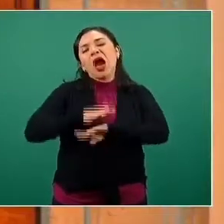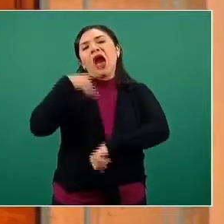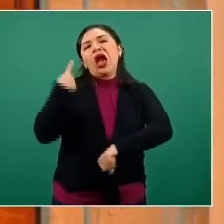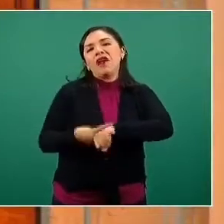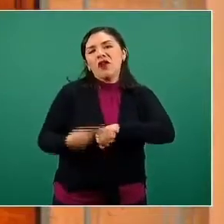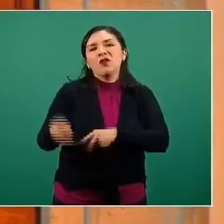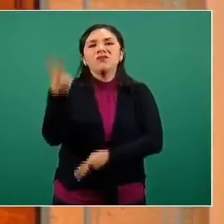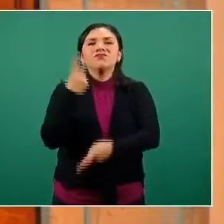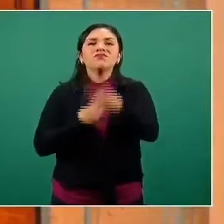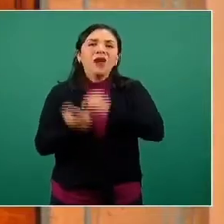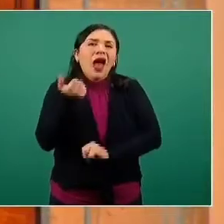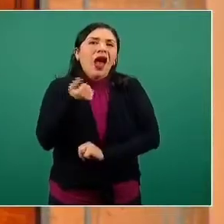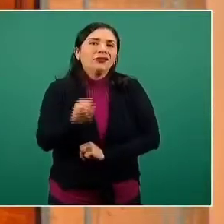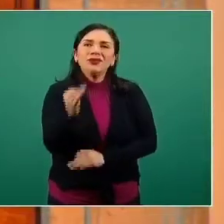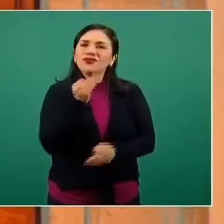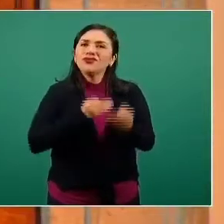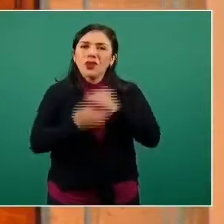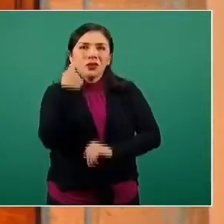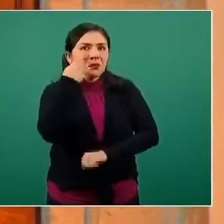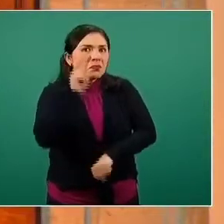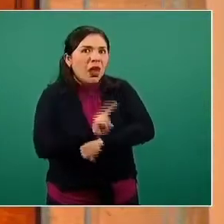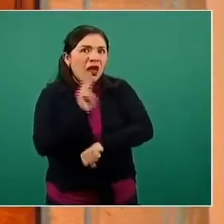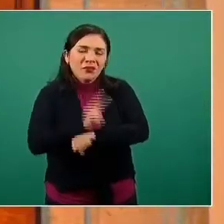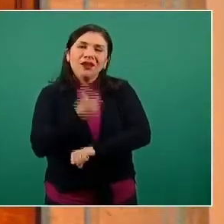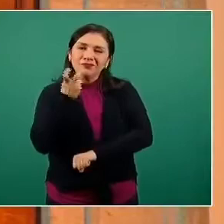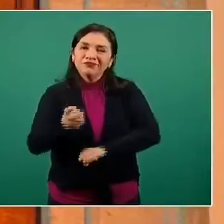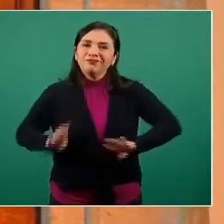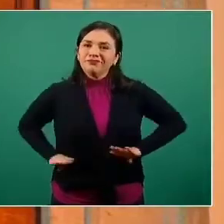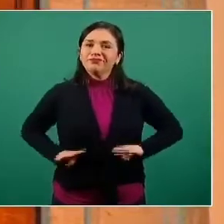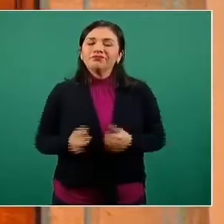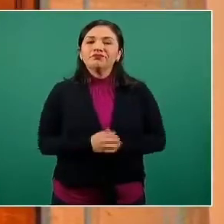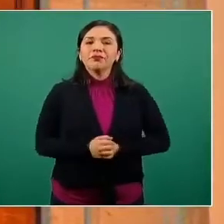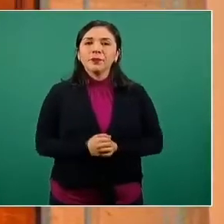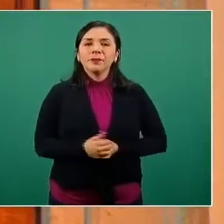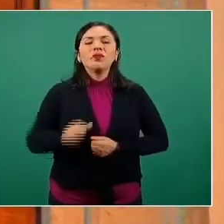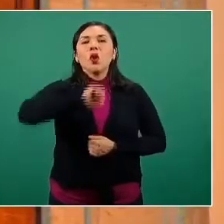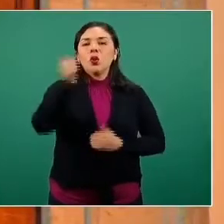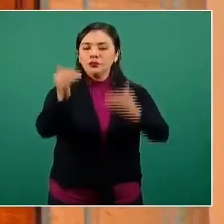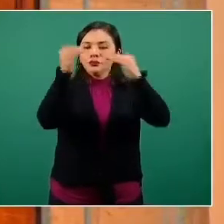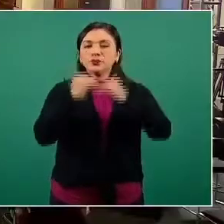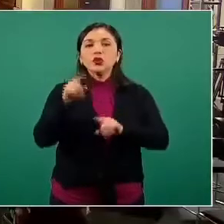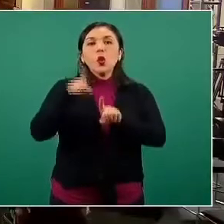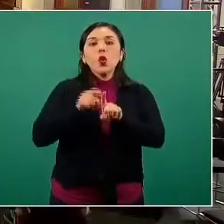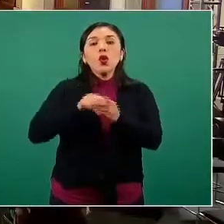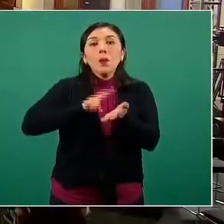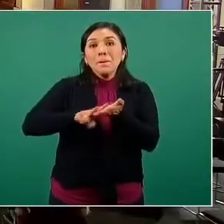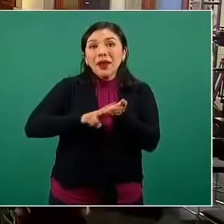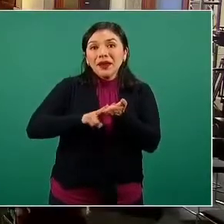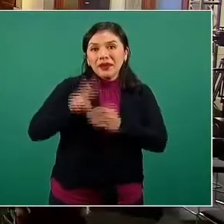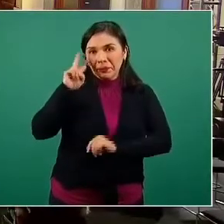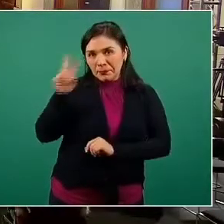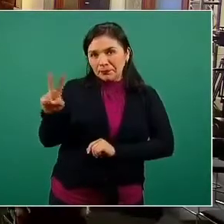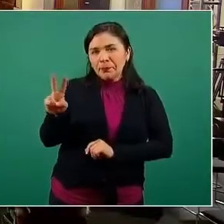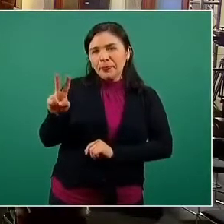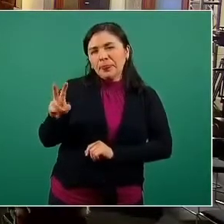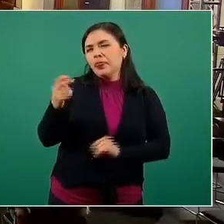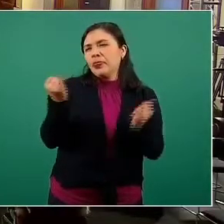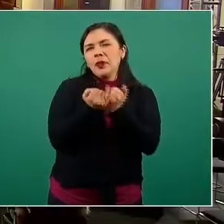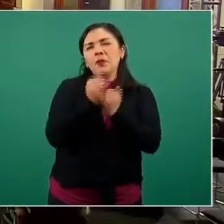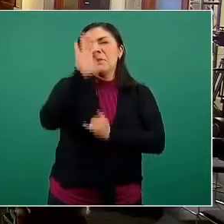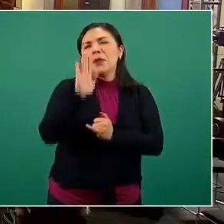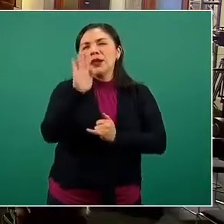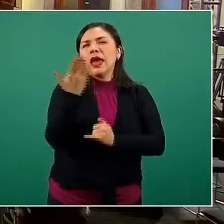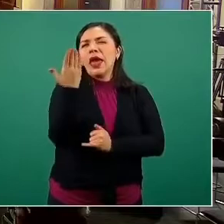enfermedad que todos hemos visto. En la curva de color verde vemos también cómo a manera de un